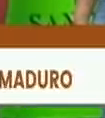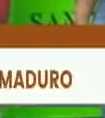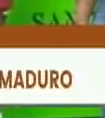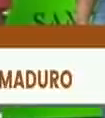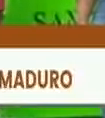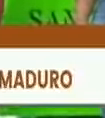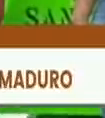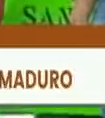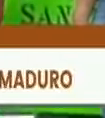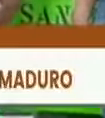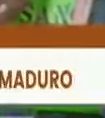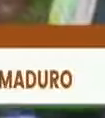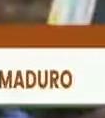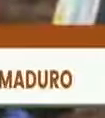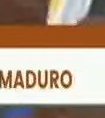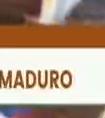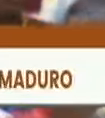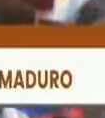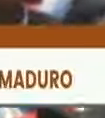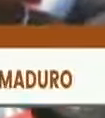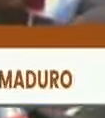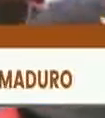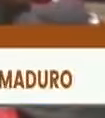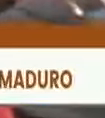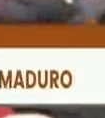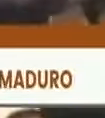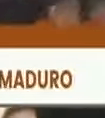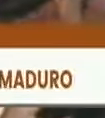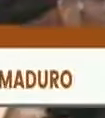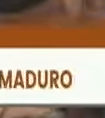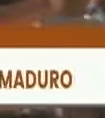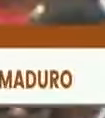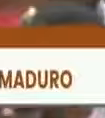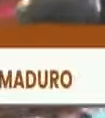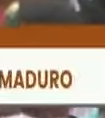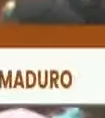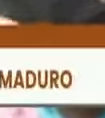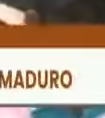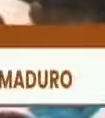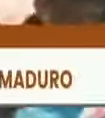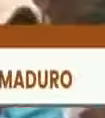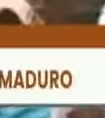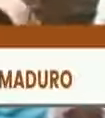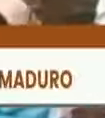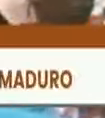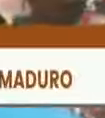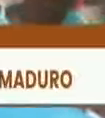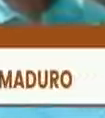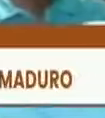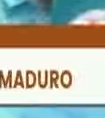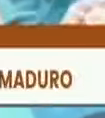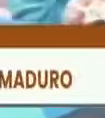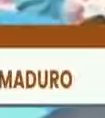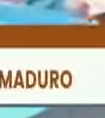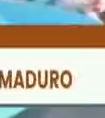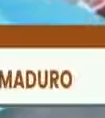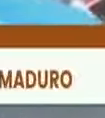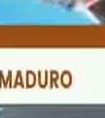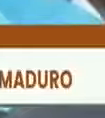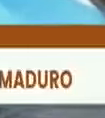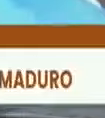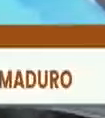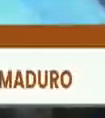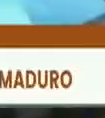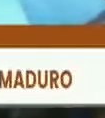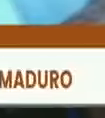sabido levantar. Hemos sabido enfrentar el bloqueo y las sanciones. Ratificamos esa exigencia, pero también